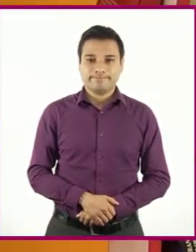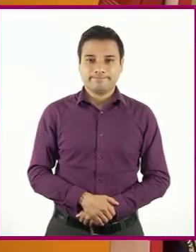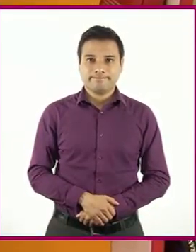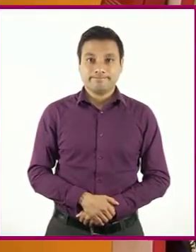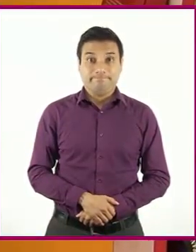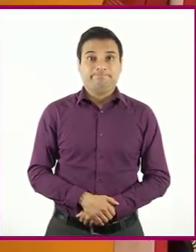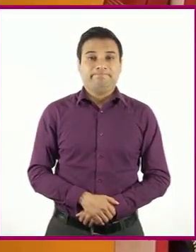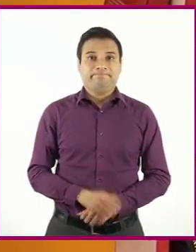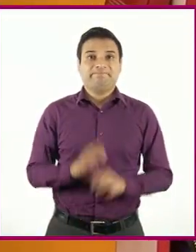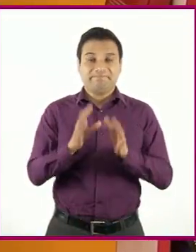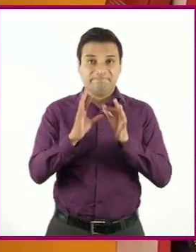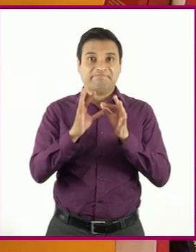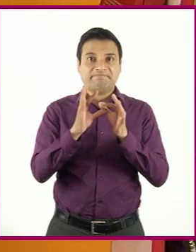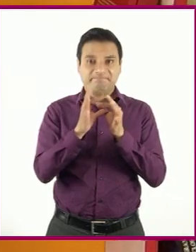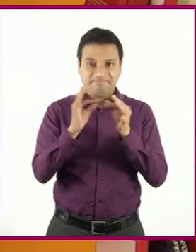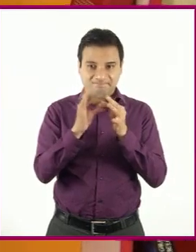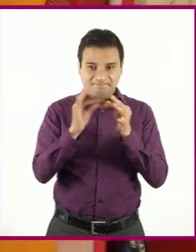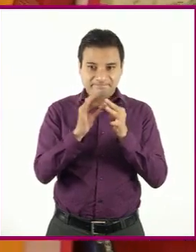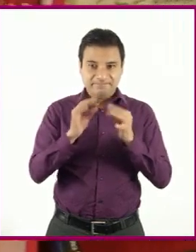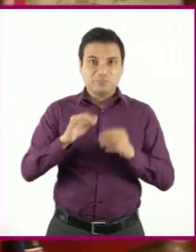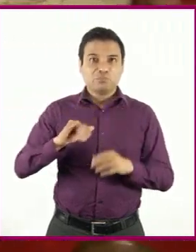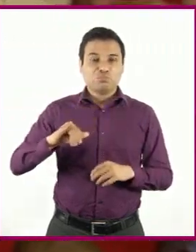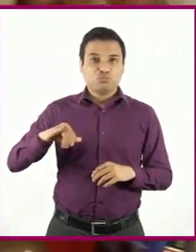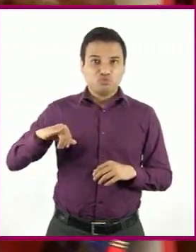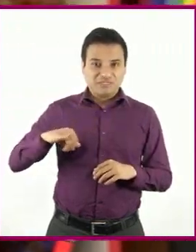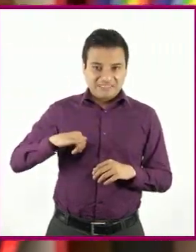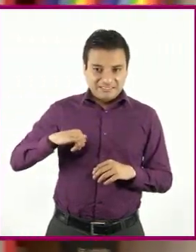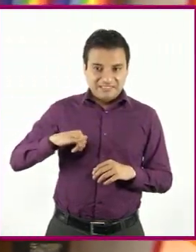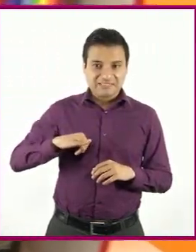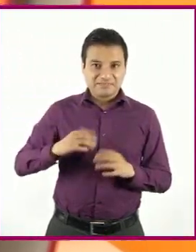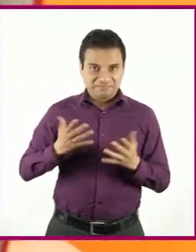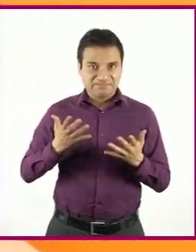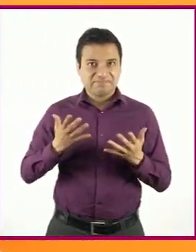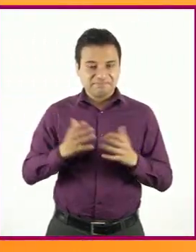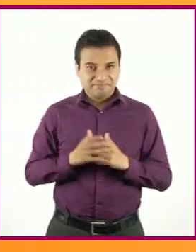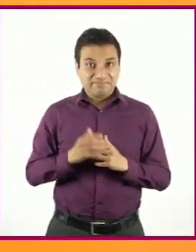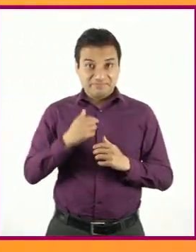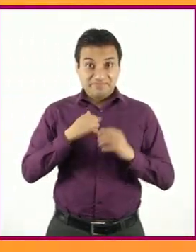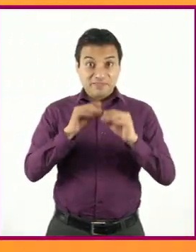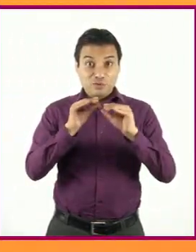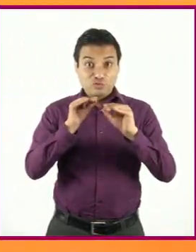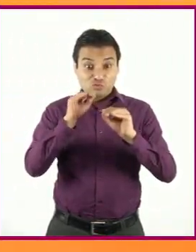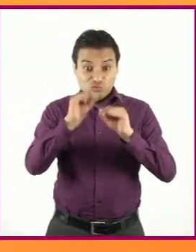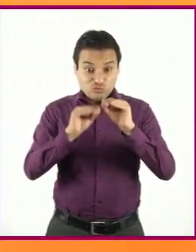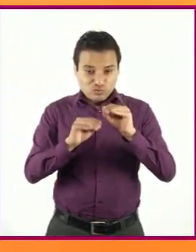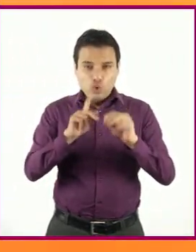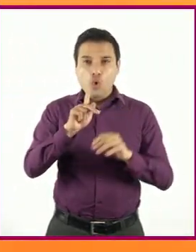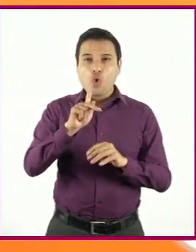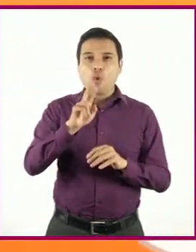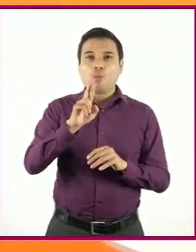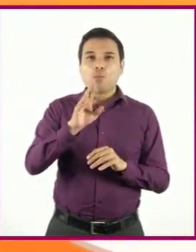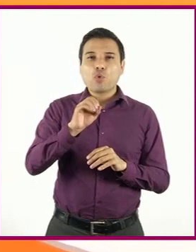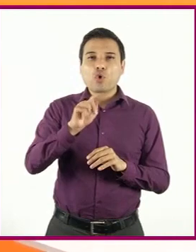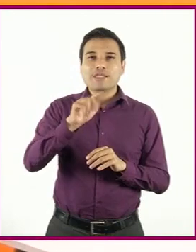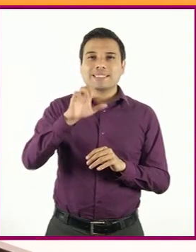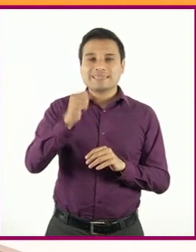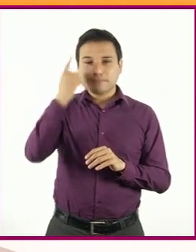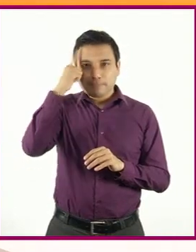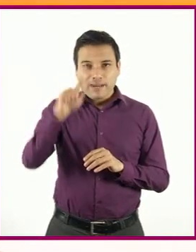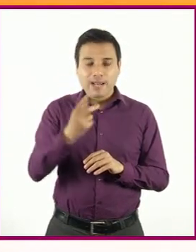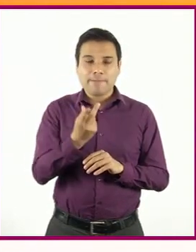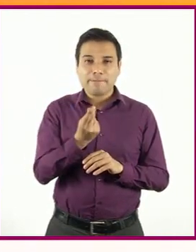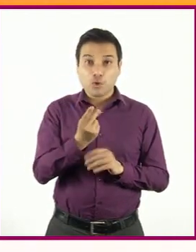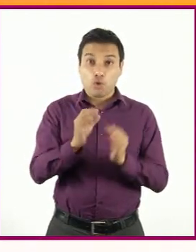Qué interesante la información sobre los aspectos que se deben considerar en la elaboración de objetos técnicos para perros.